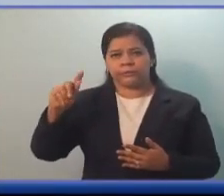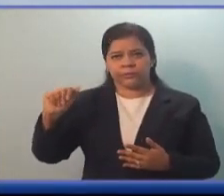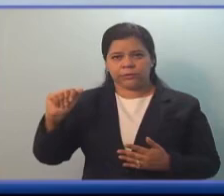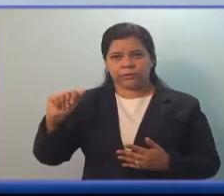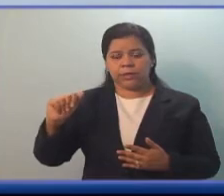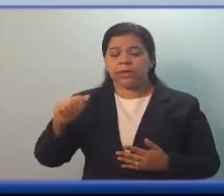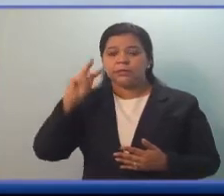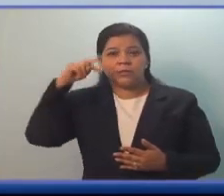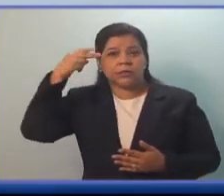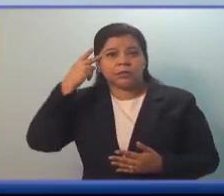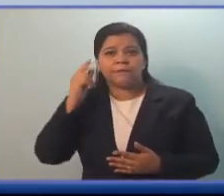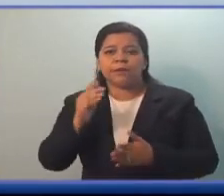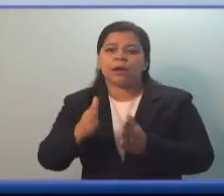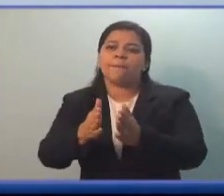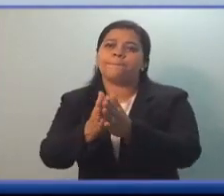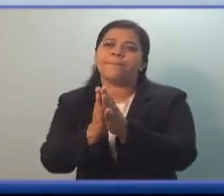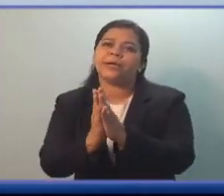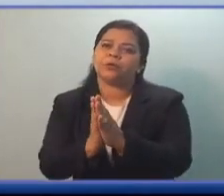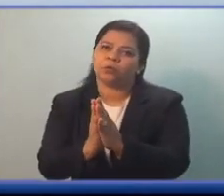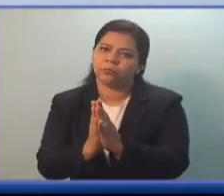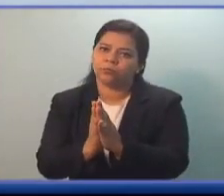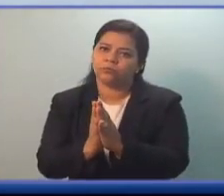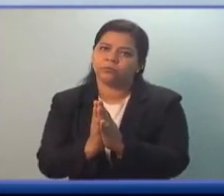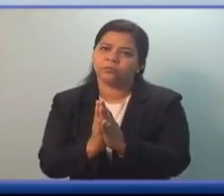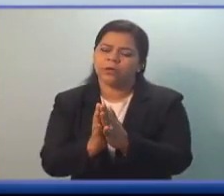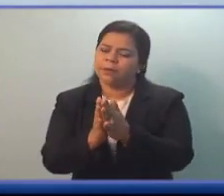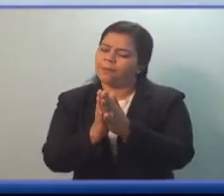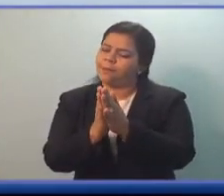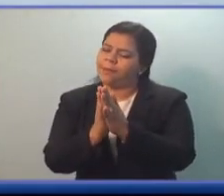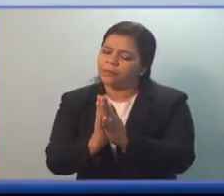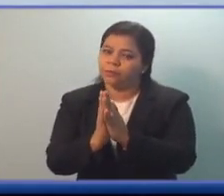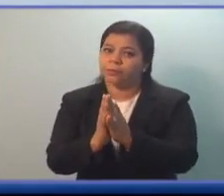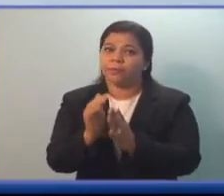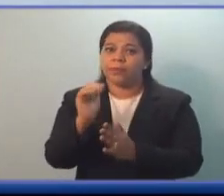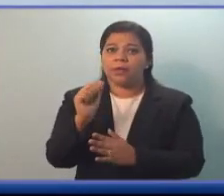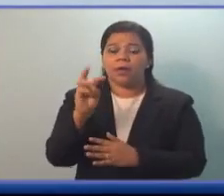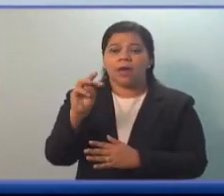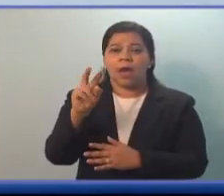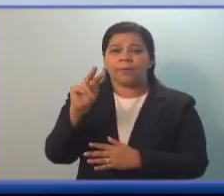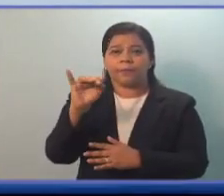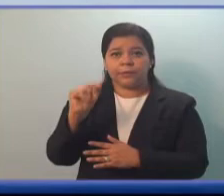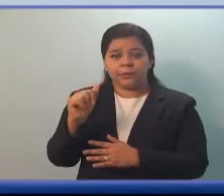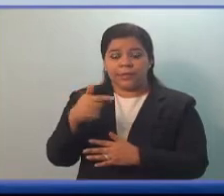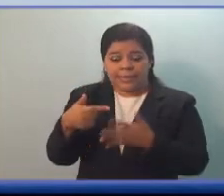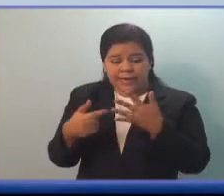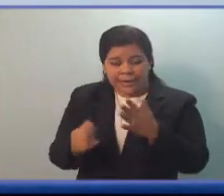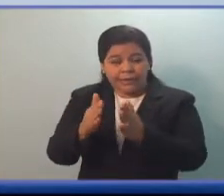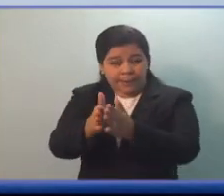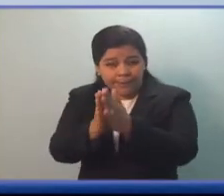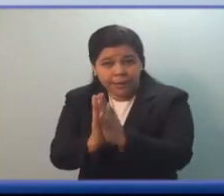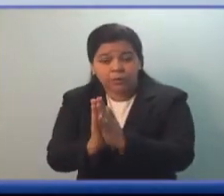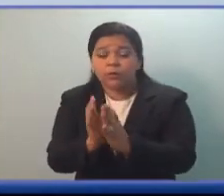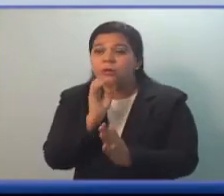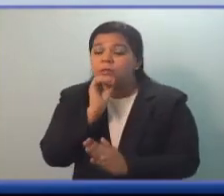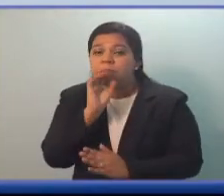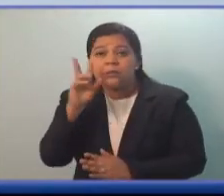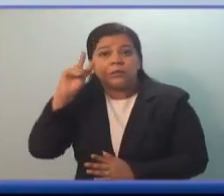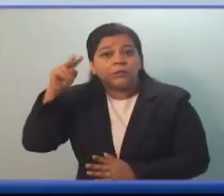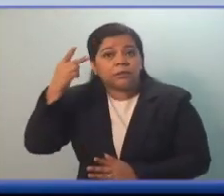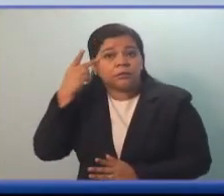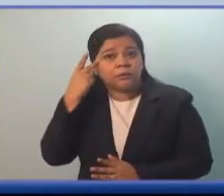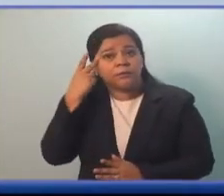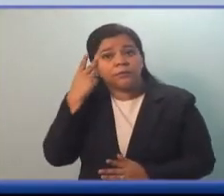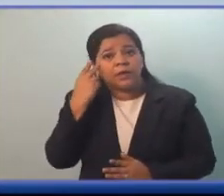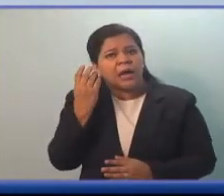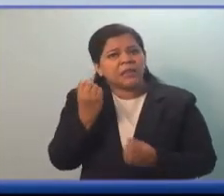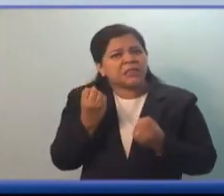perdón. ¿Ok? El asunto con la ley de amnistía a mí me ha parecido interesante en el sentido de que desde